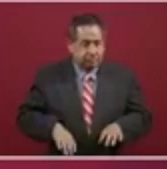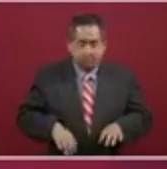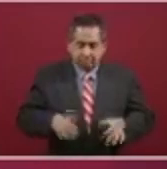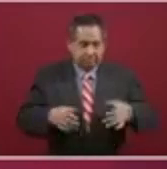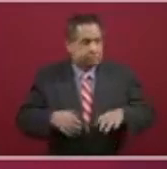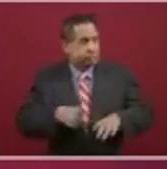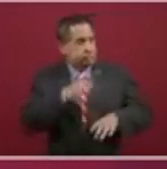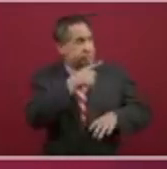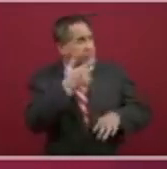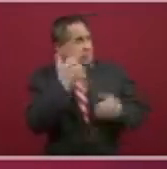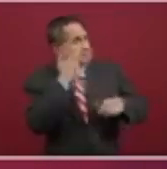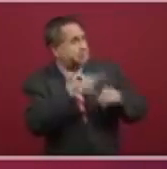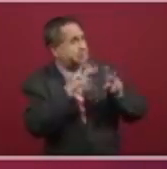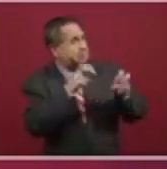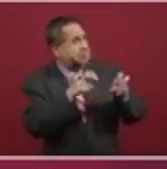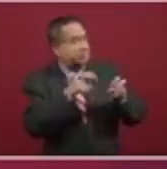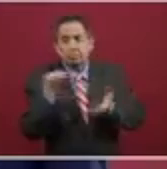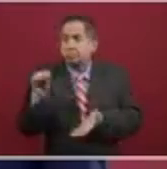respetabilidad.